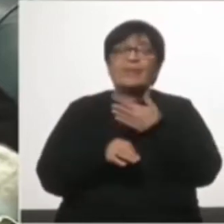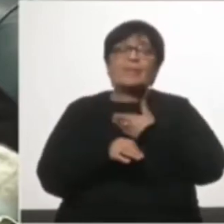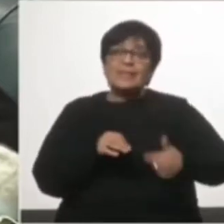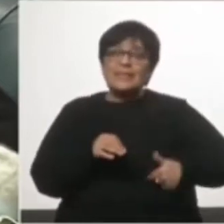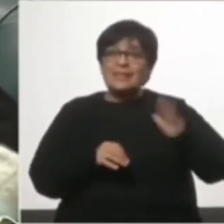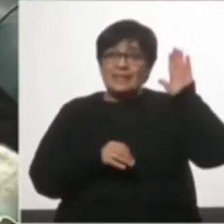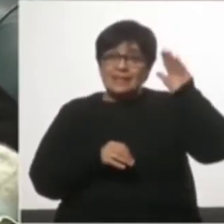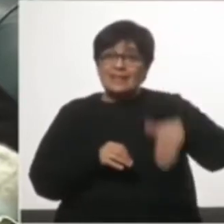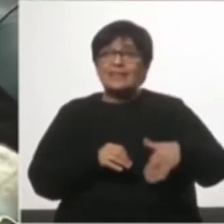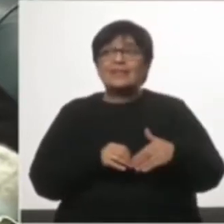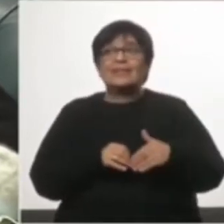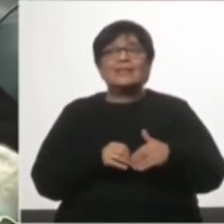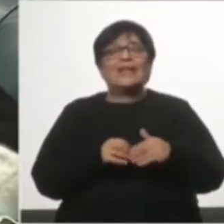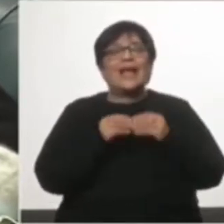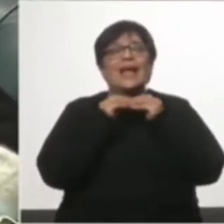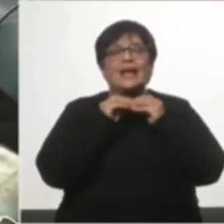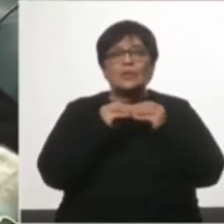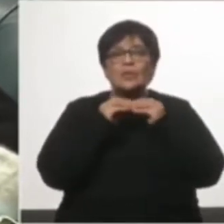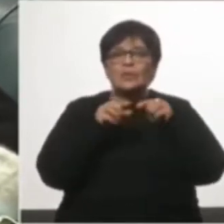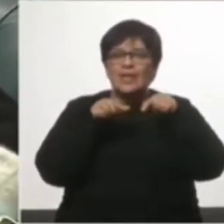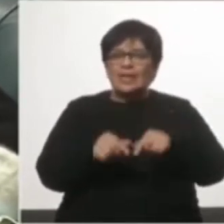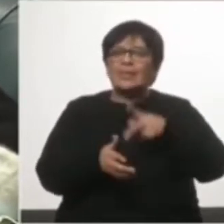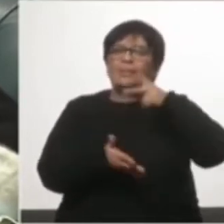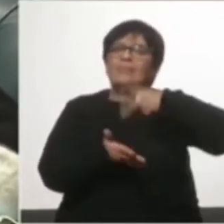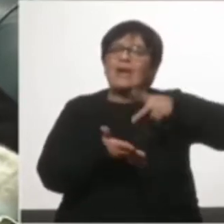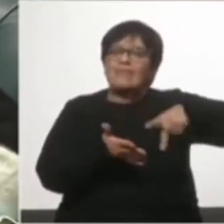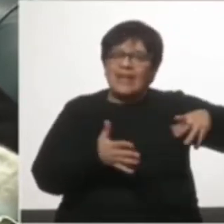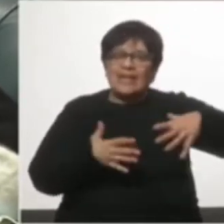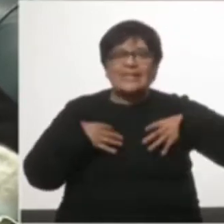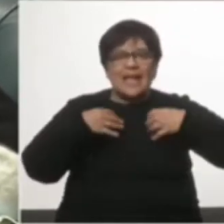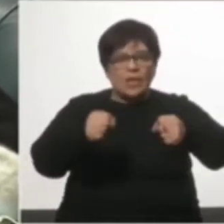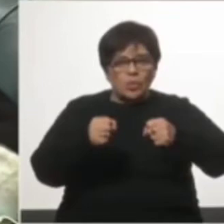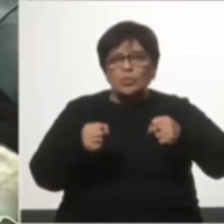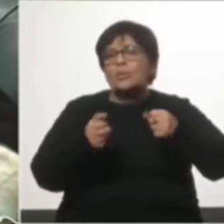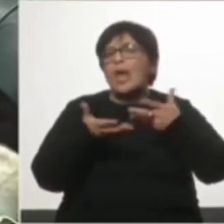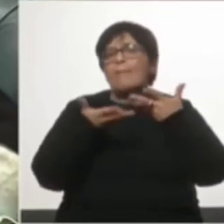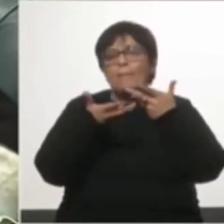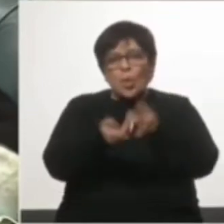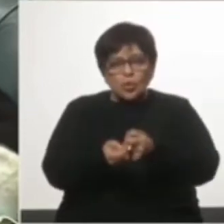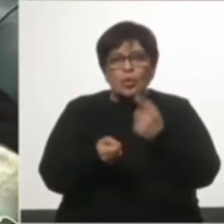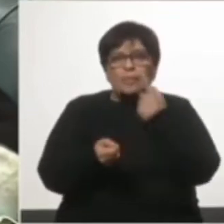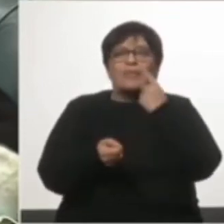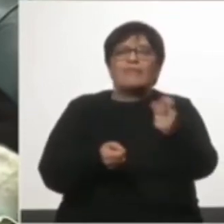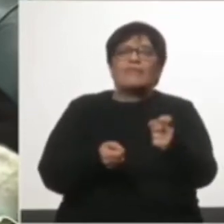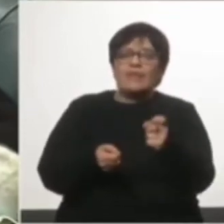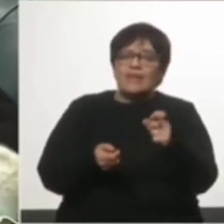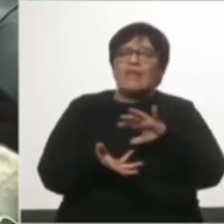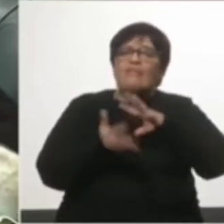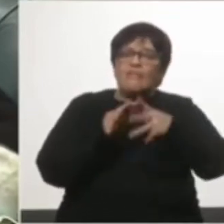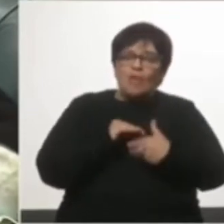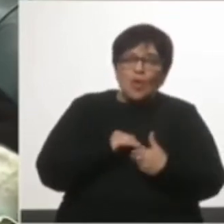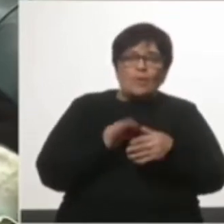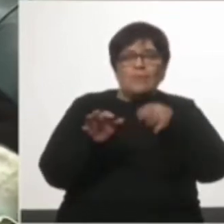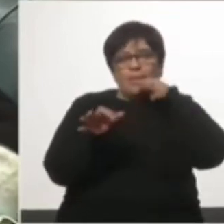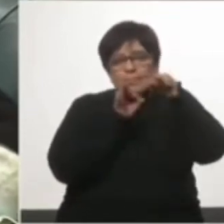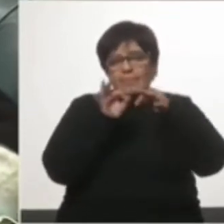de la República en los temas de planificación de salud, asistencia, prevención, modelo de ciencia de